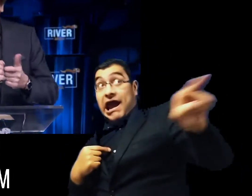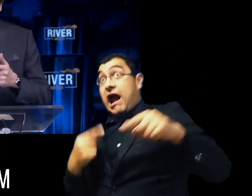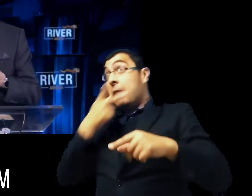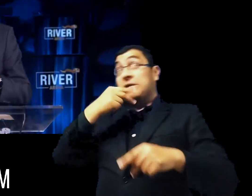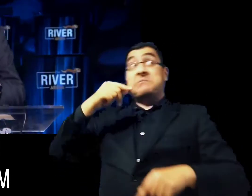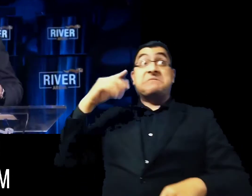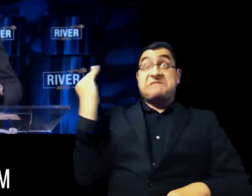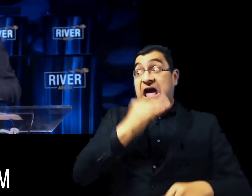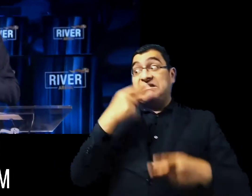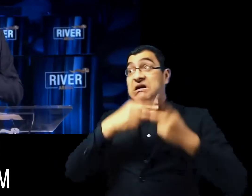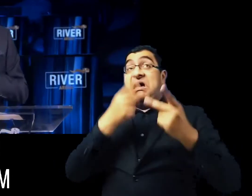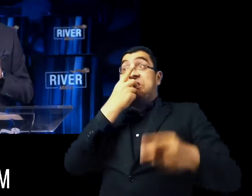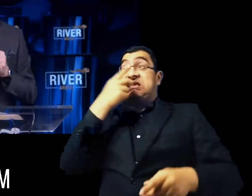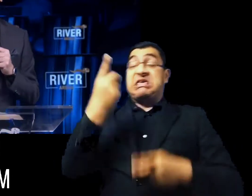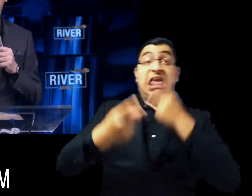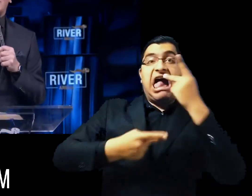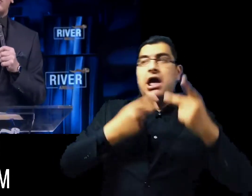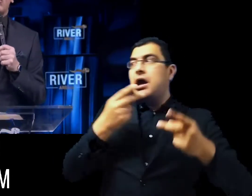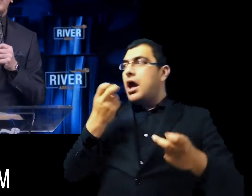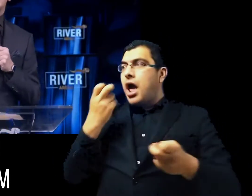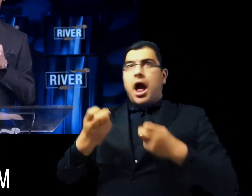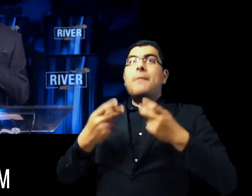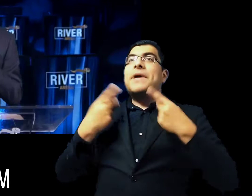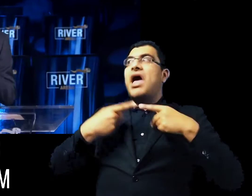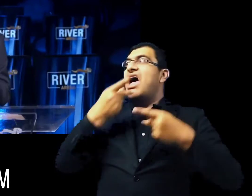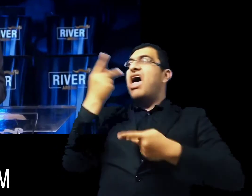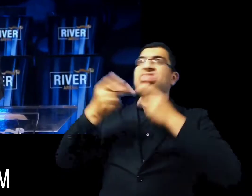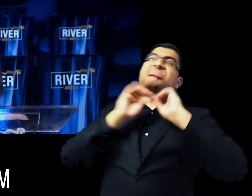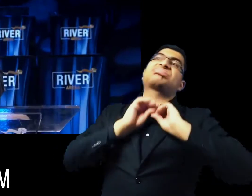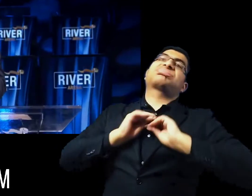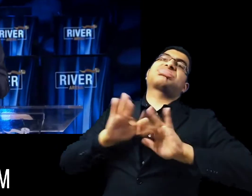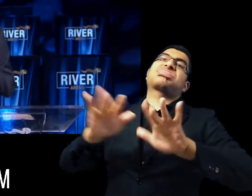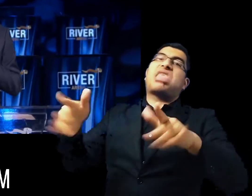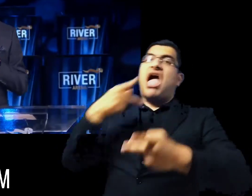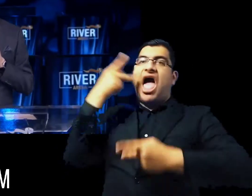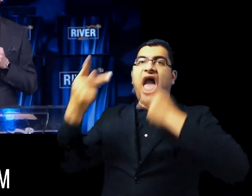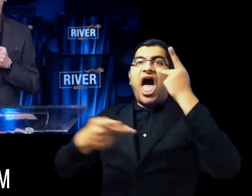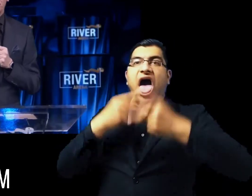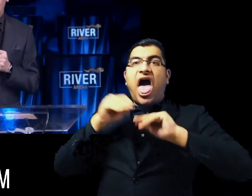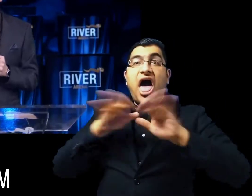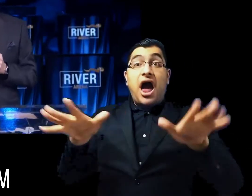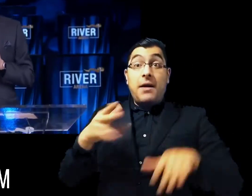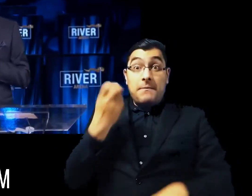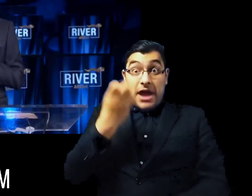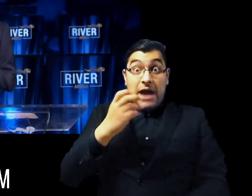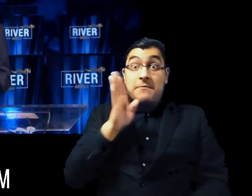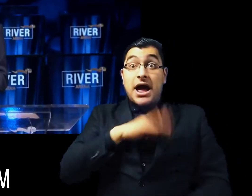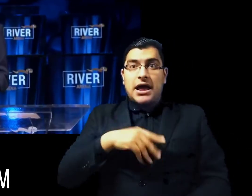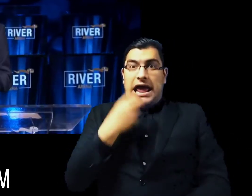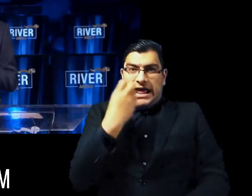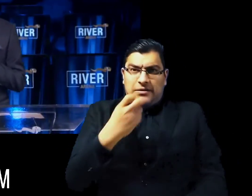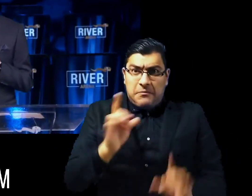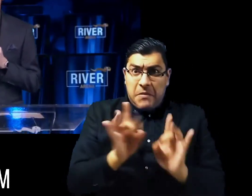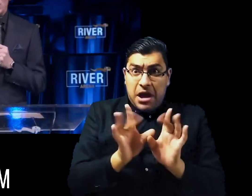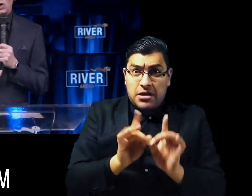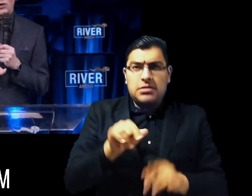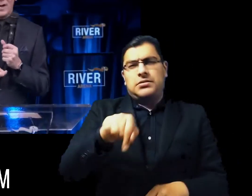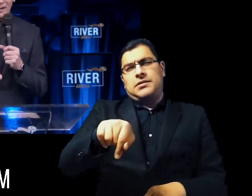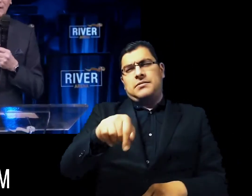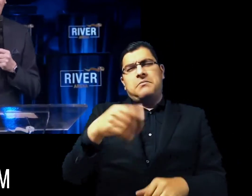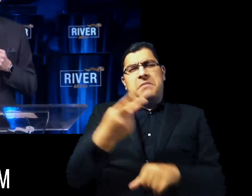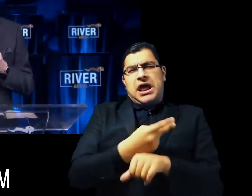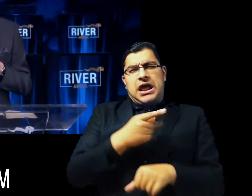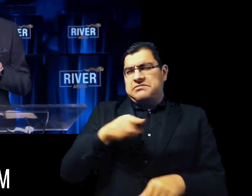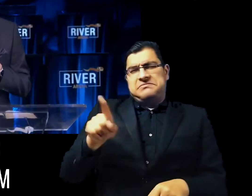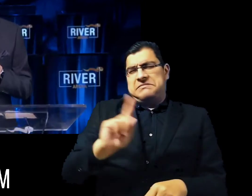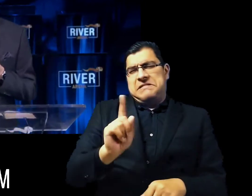fulano dice una herejía y empezaste a divulgar la equivocación ajena. No digo que pase, pero yo sé que esto no pasa con la